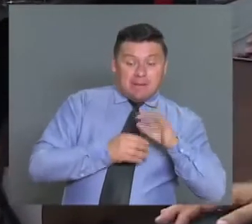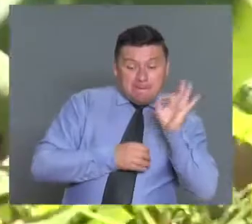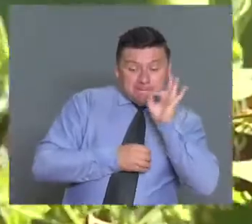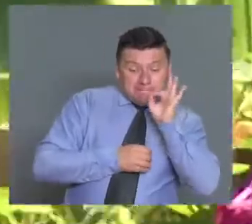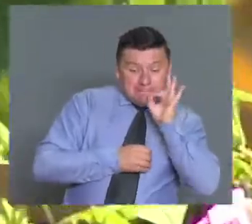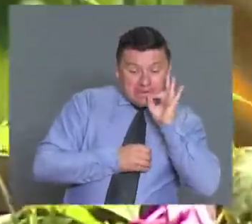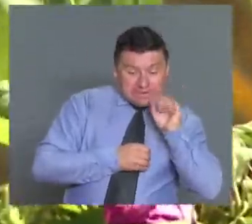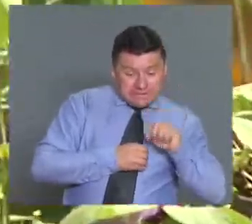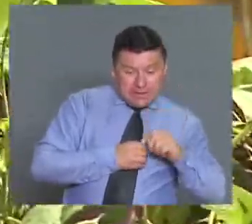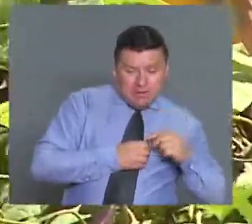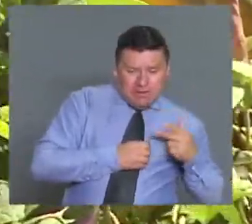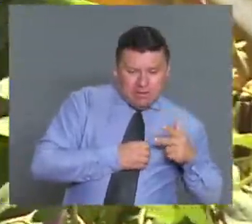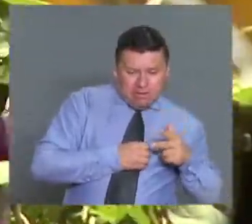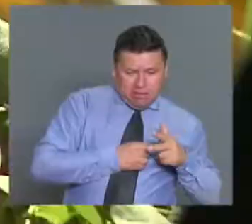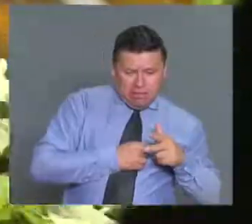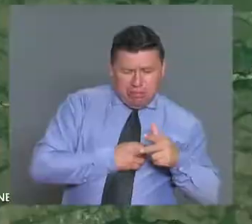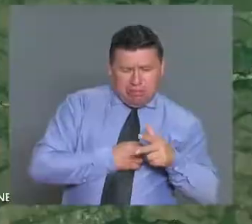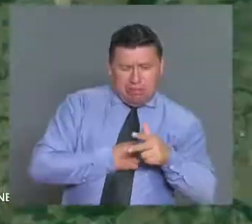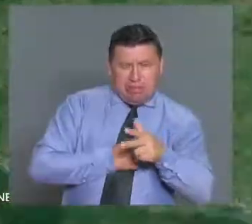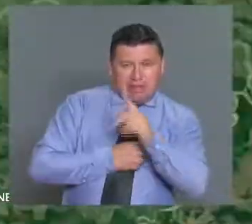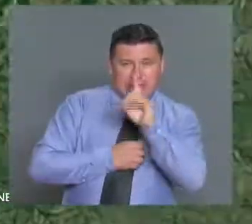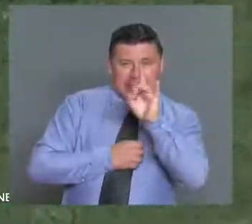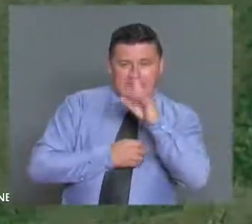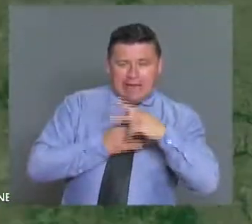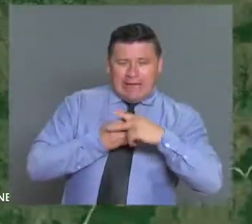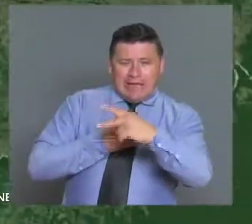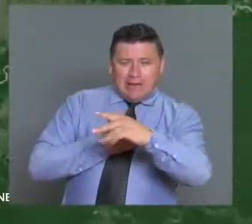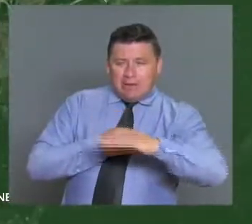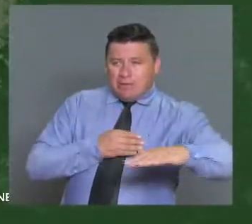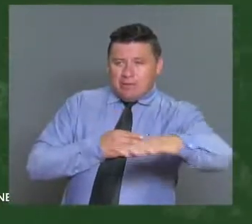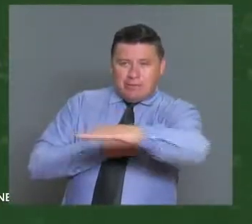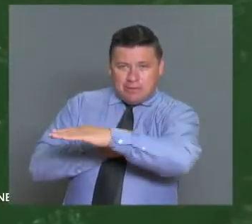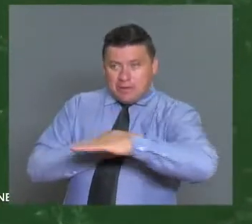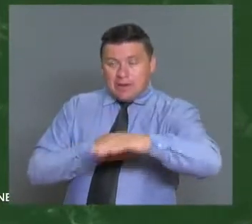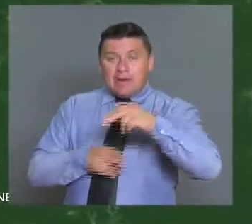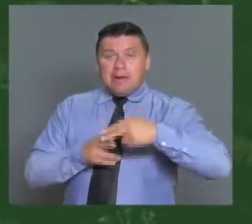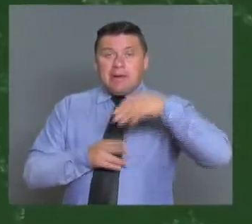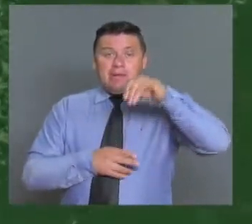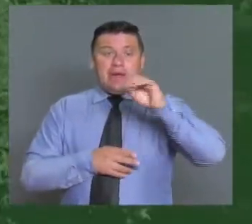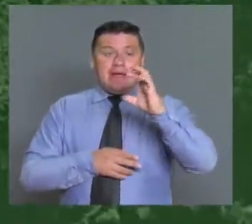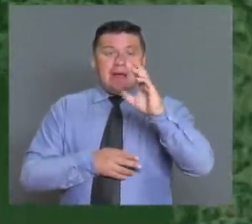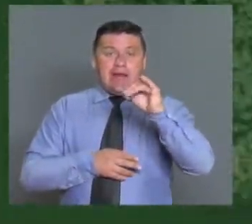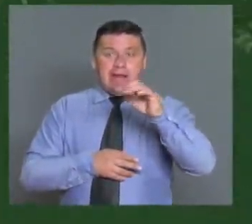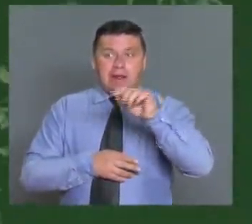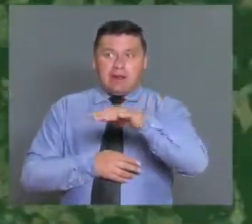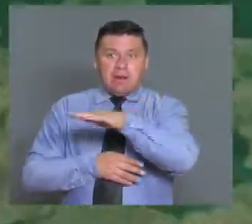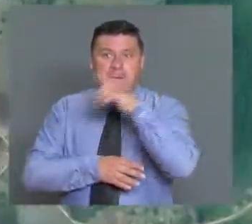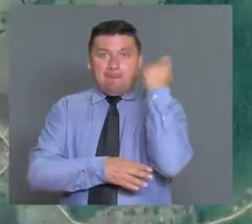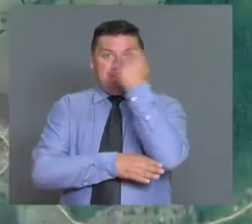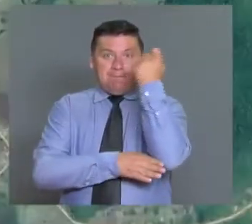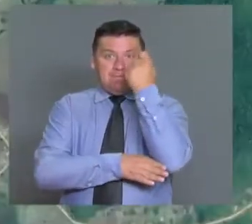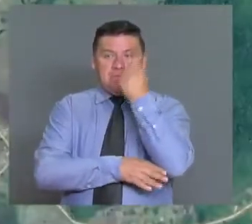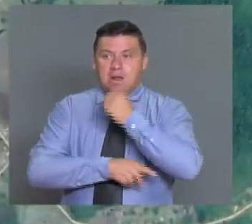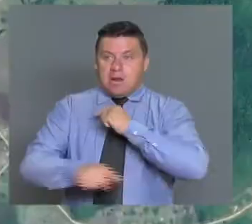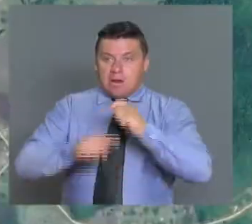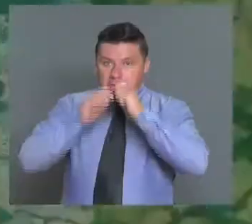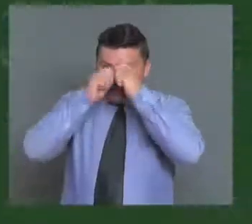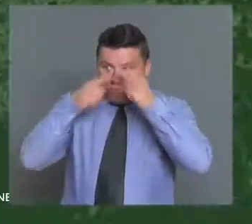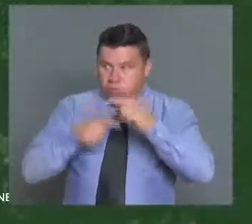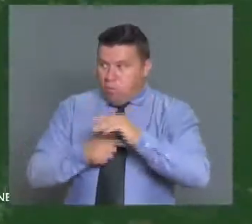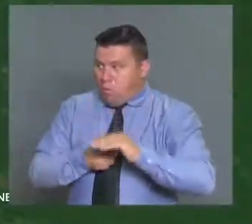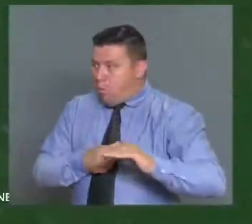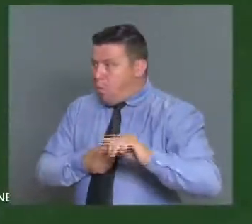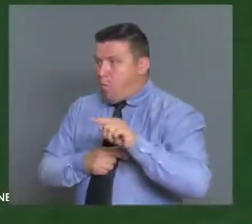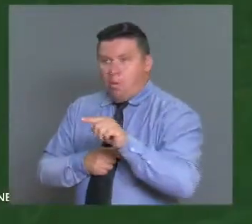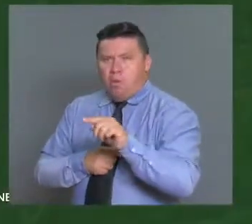con una biodiversidad natural, el municipio de La Macarena es uno de los puntos donde la Territorial Meta y la Administración